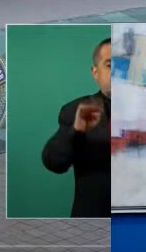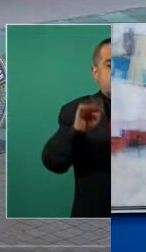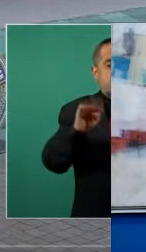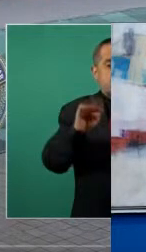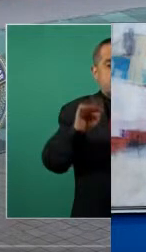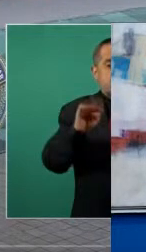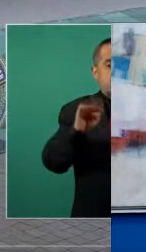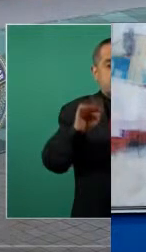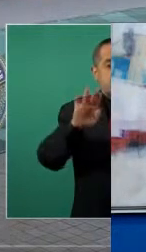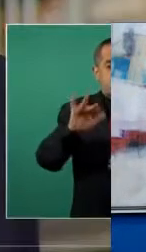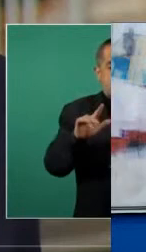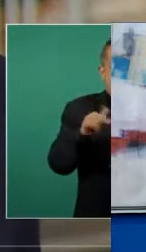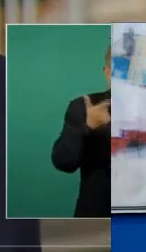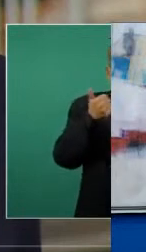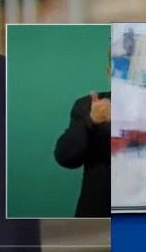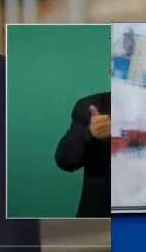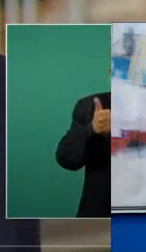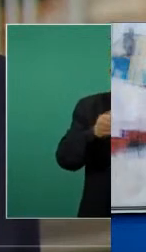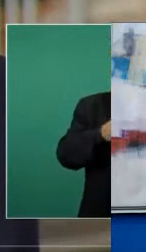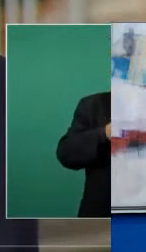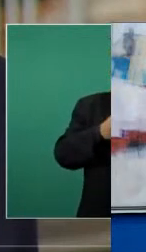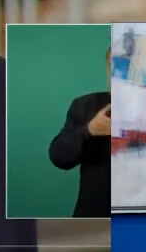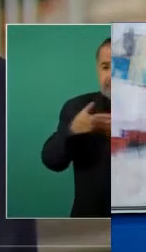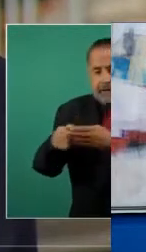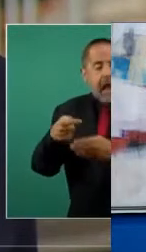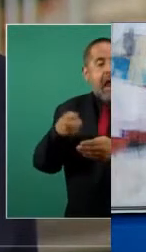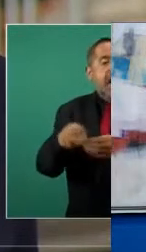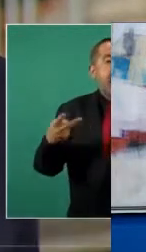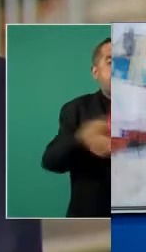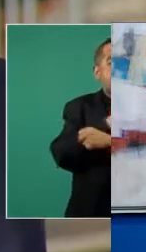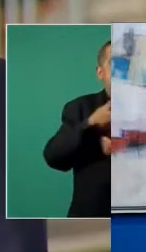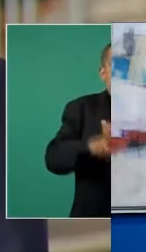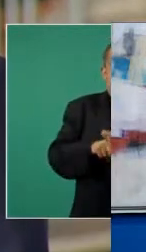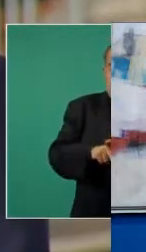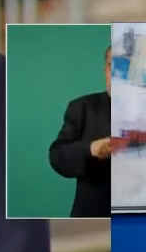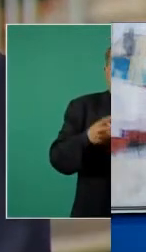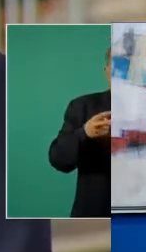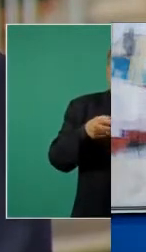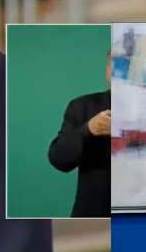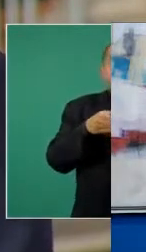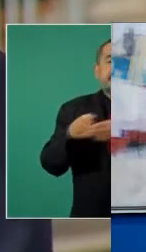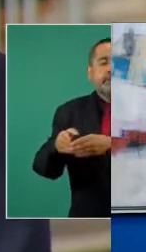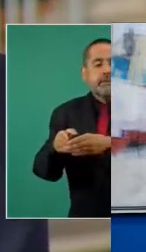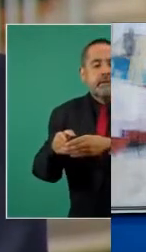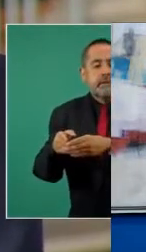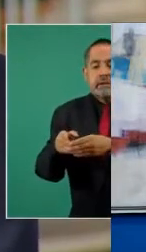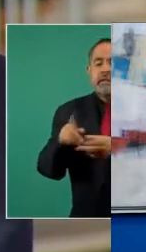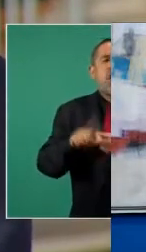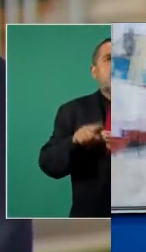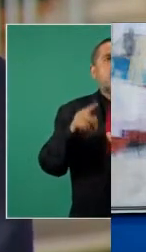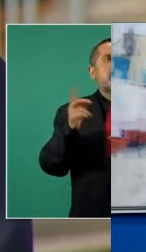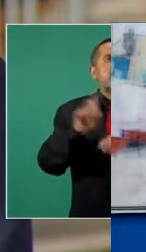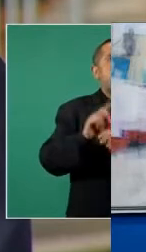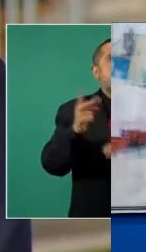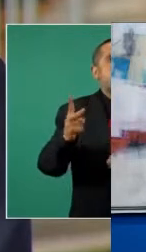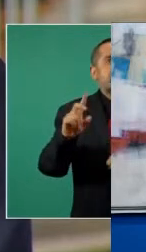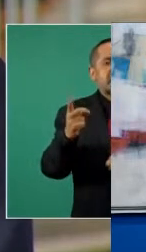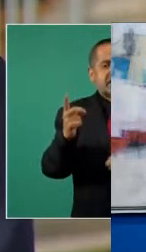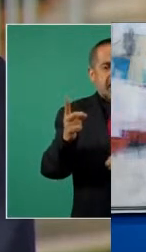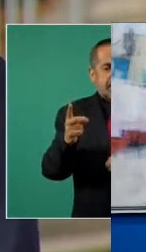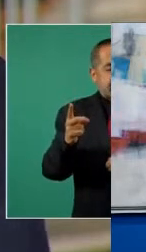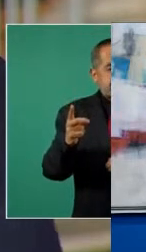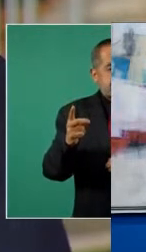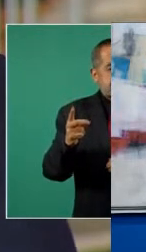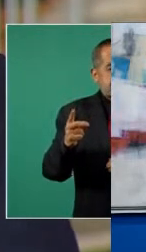Lili Téllez. De esa histórica embarcación descendió 7 días después, el 2 de diciembre, el